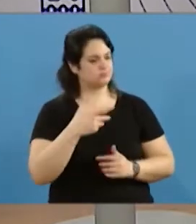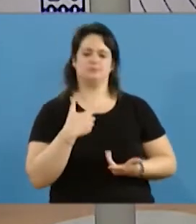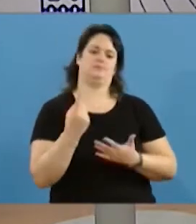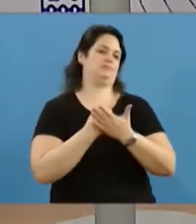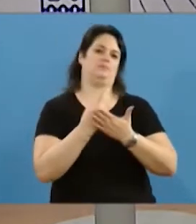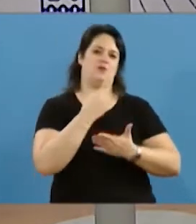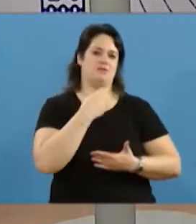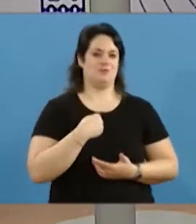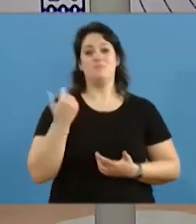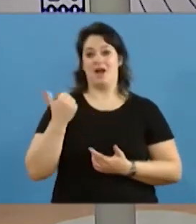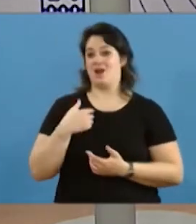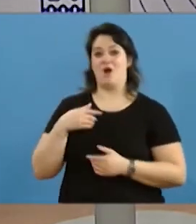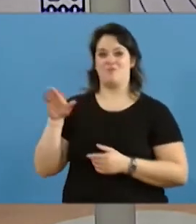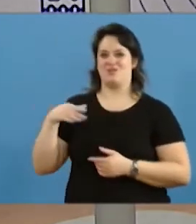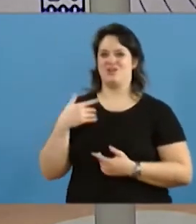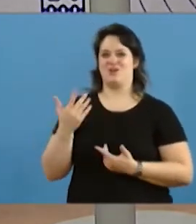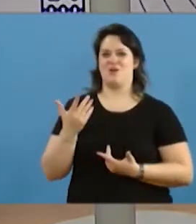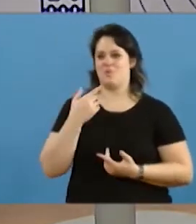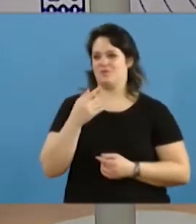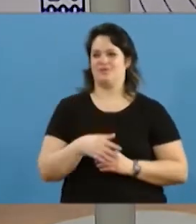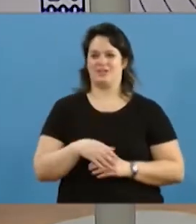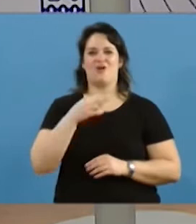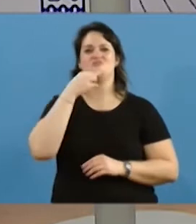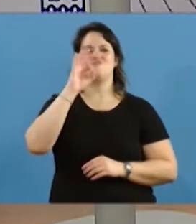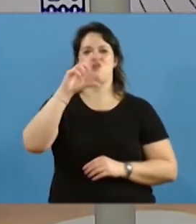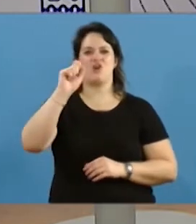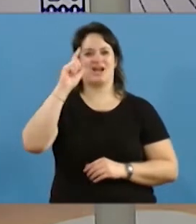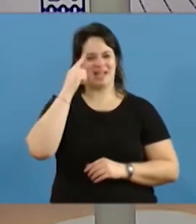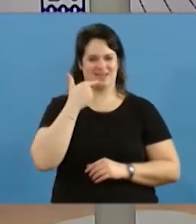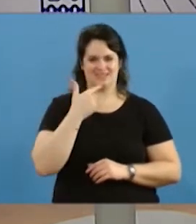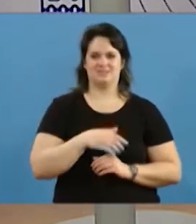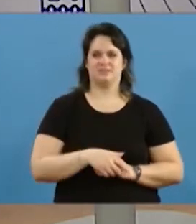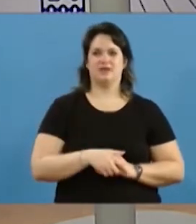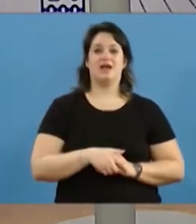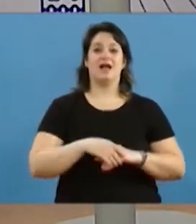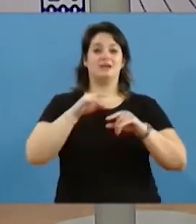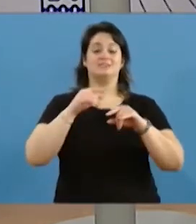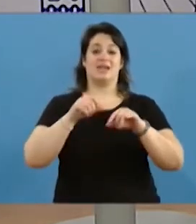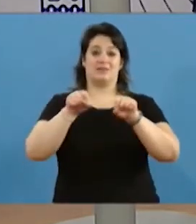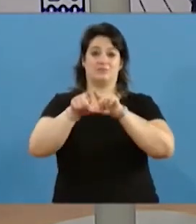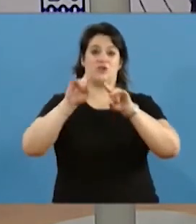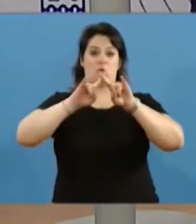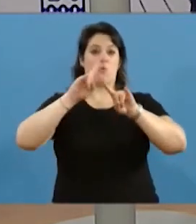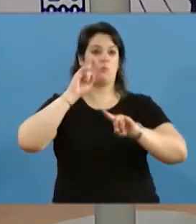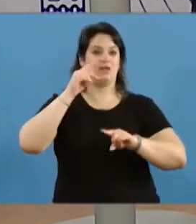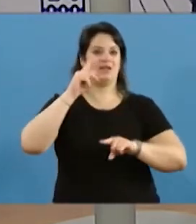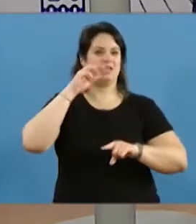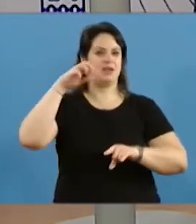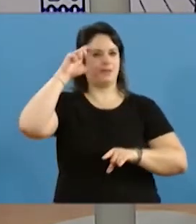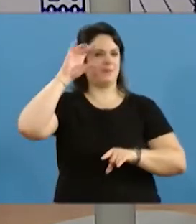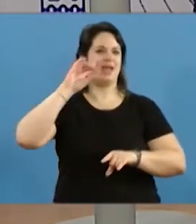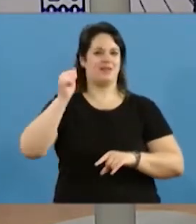bueno, pero Tommy hizo una investigación de no, otra cosa. No, yo investigué con las vocales. A ver, Tommy. Y Wikipedia me dijo que las vocales ocuparán alrededor